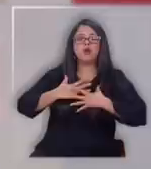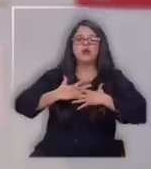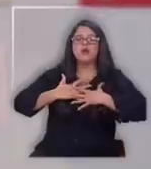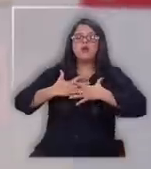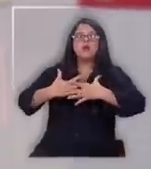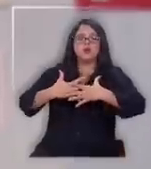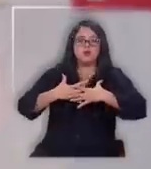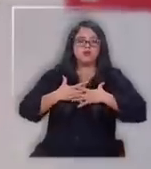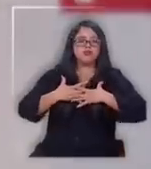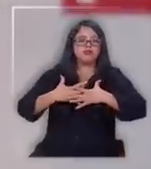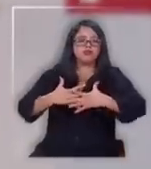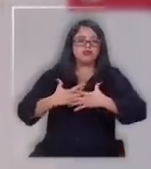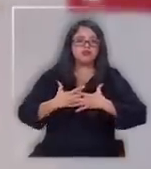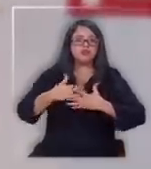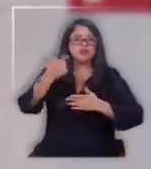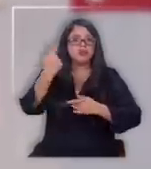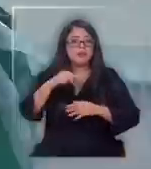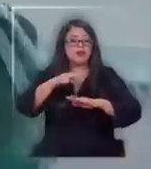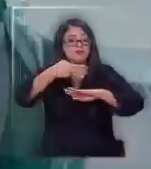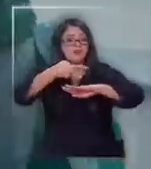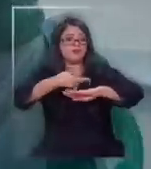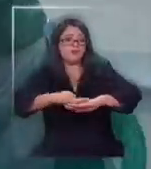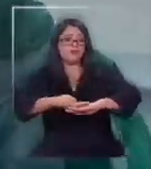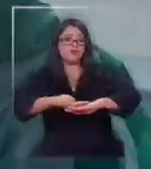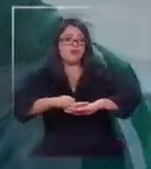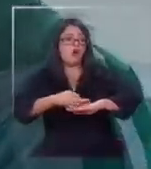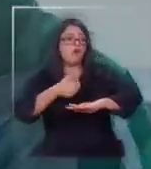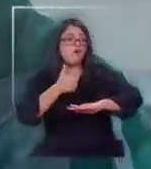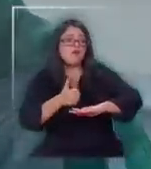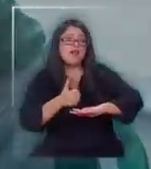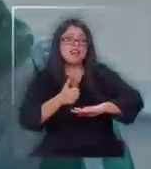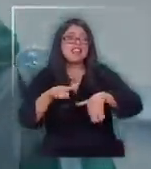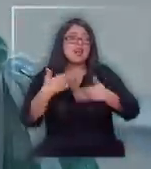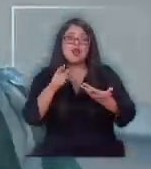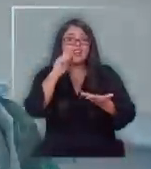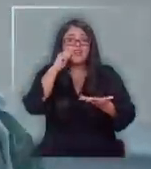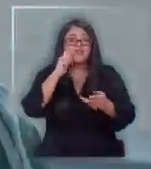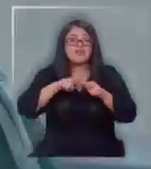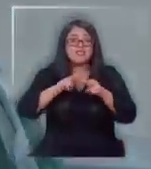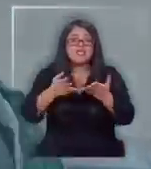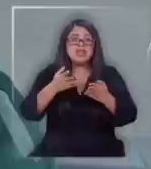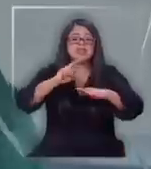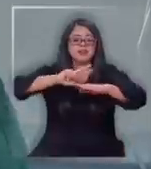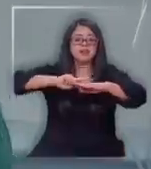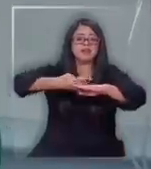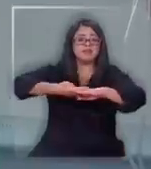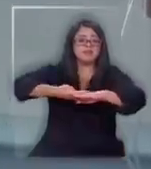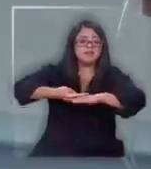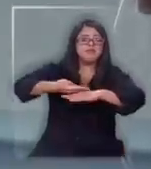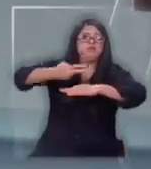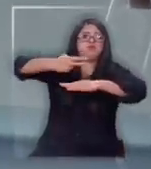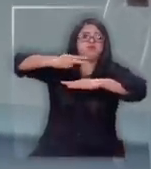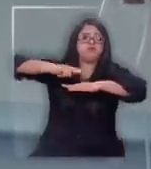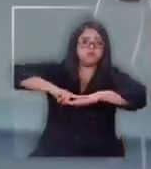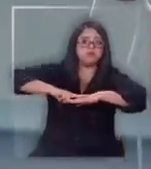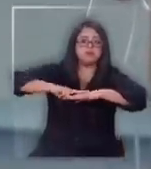pulmonar. Pero está tan bien que ahora lo vamos a volver a la posición normal, que es el